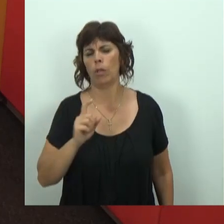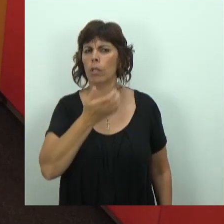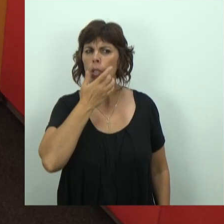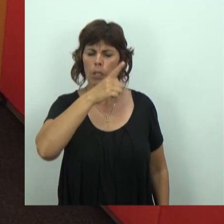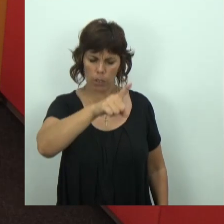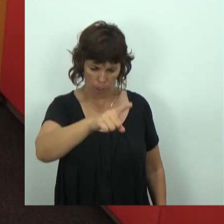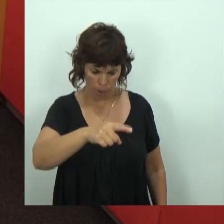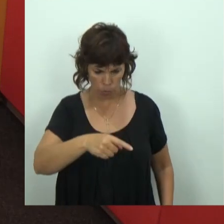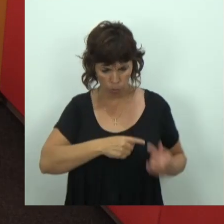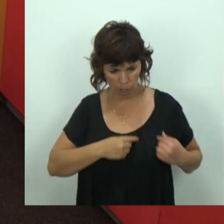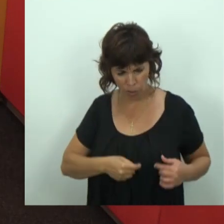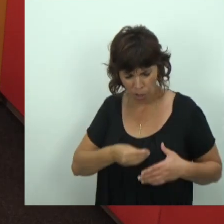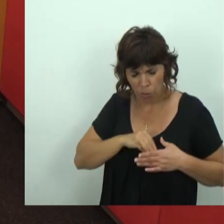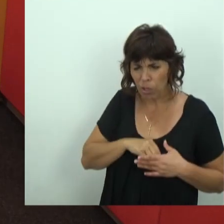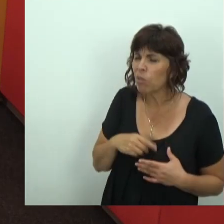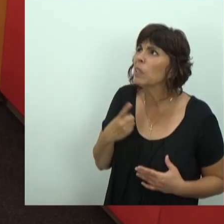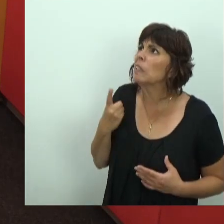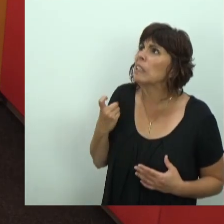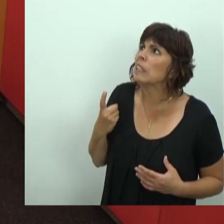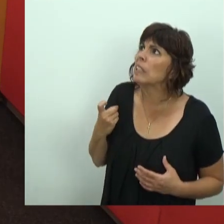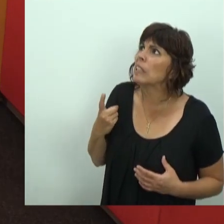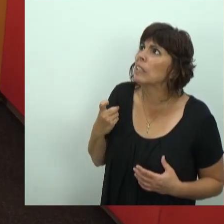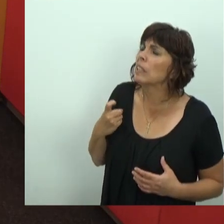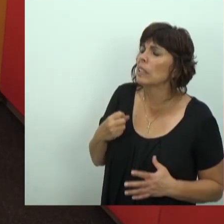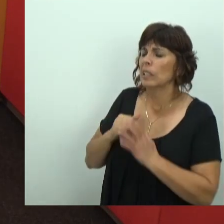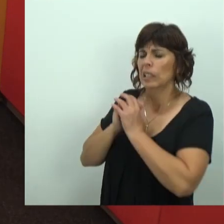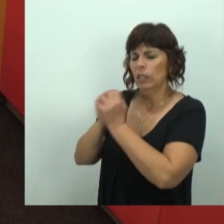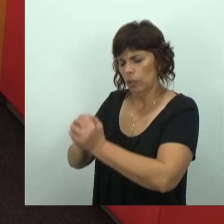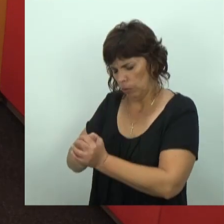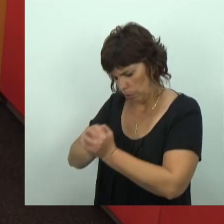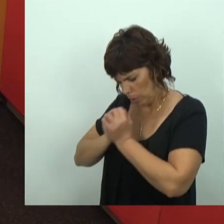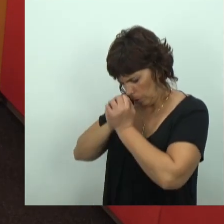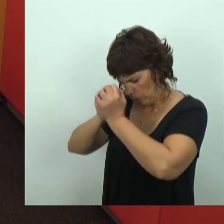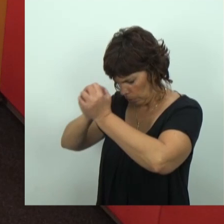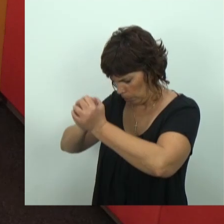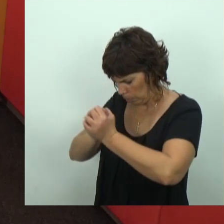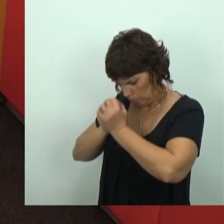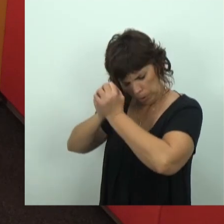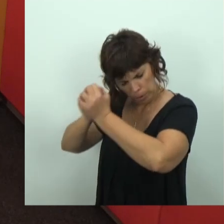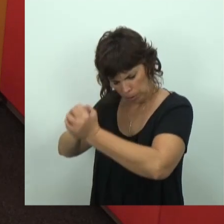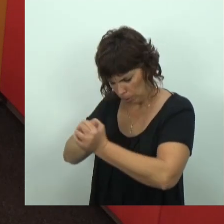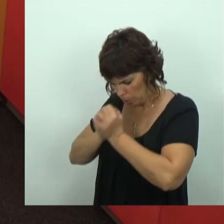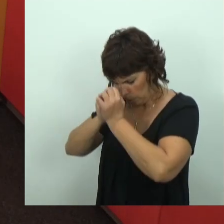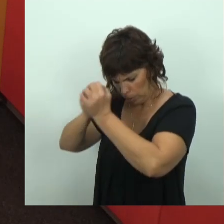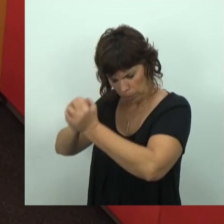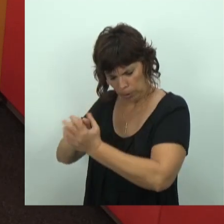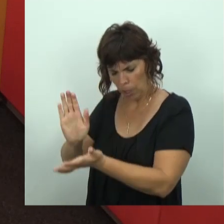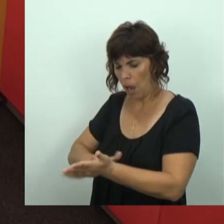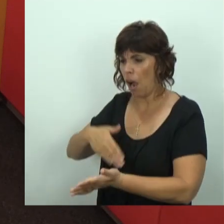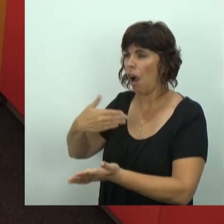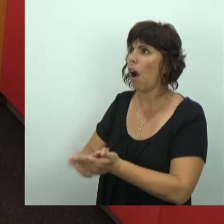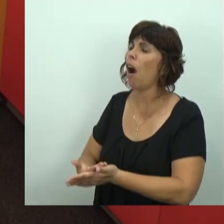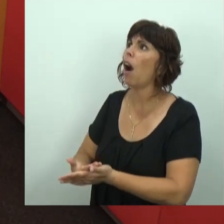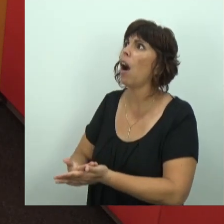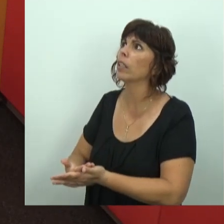tan insistentemente hasta que recibe la confirmación en